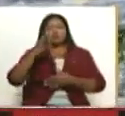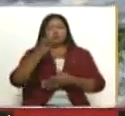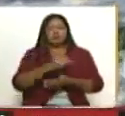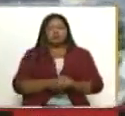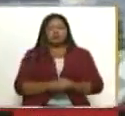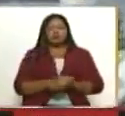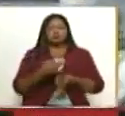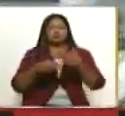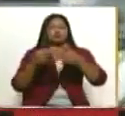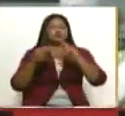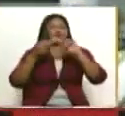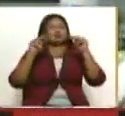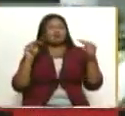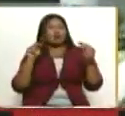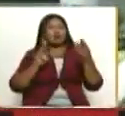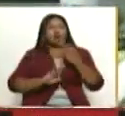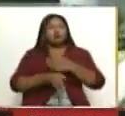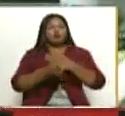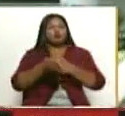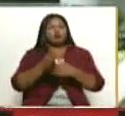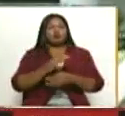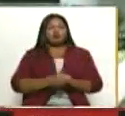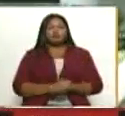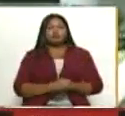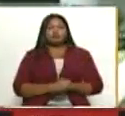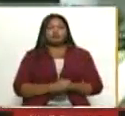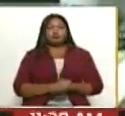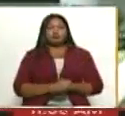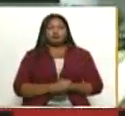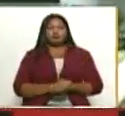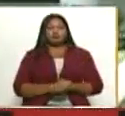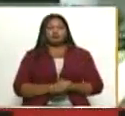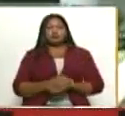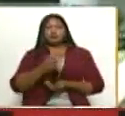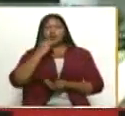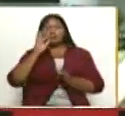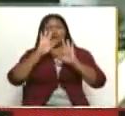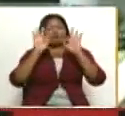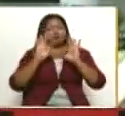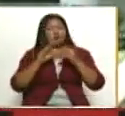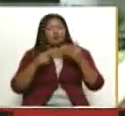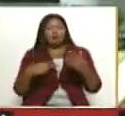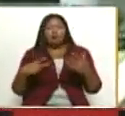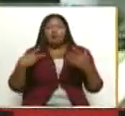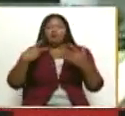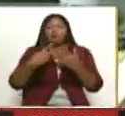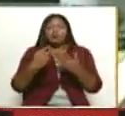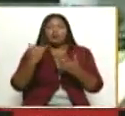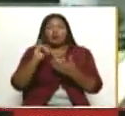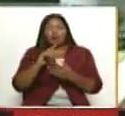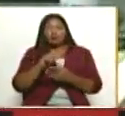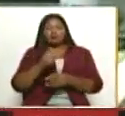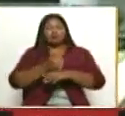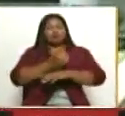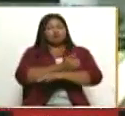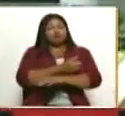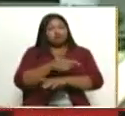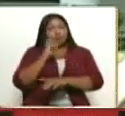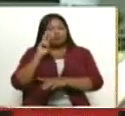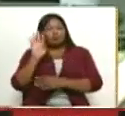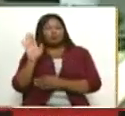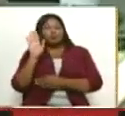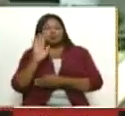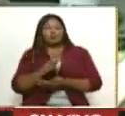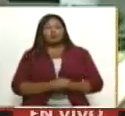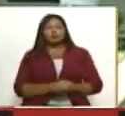de una paz sostenible y duradera. De modo que, además de la indudable voluntad y autoridad de las partes